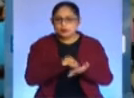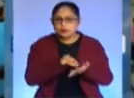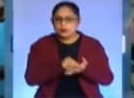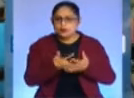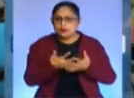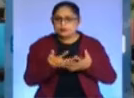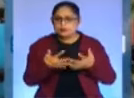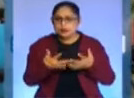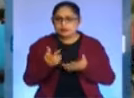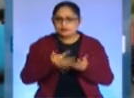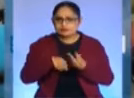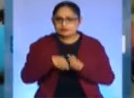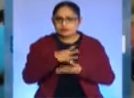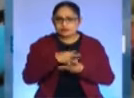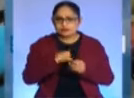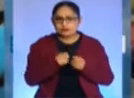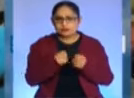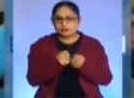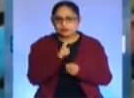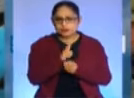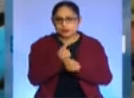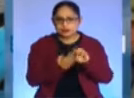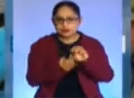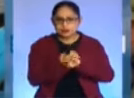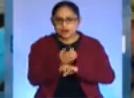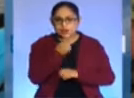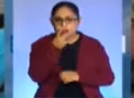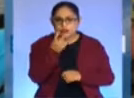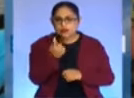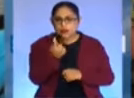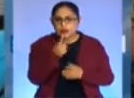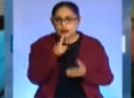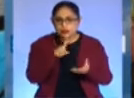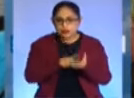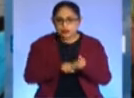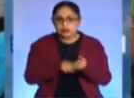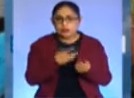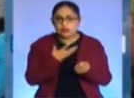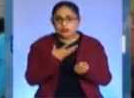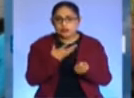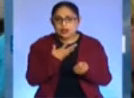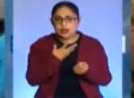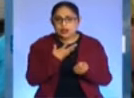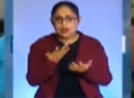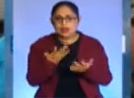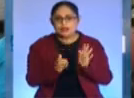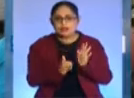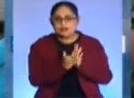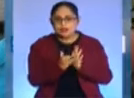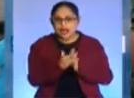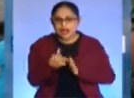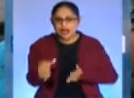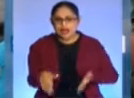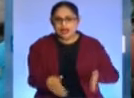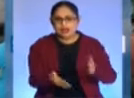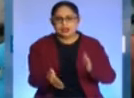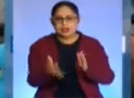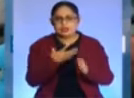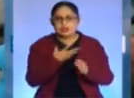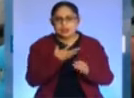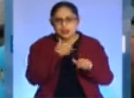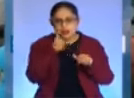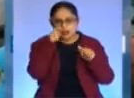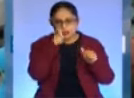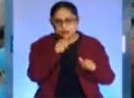crecimiento económico y social del estado y resaltó que dentro de las proyecciones en el renglón de la infraestructura carretera habrá atención para